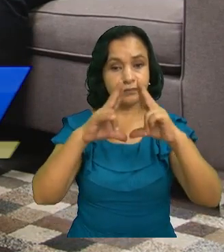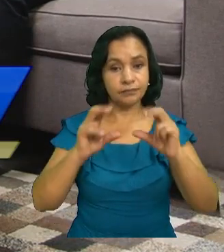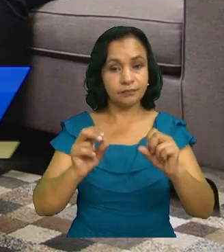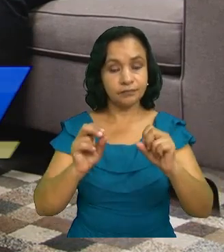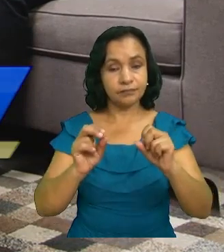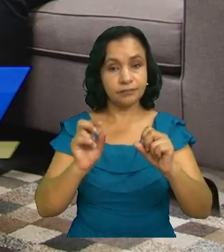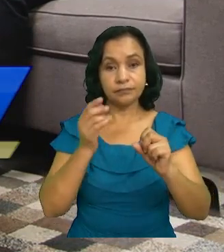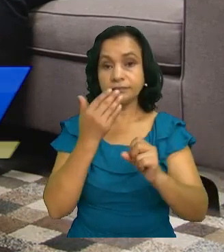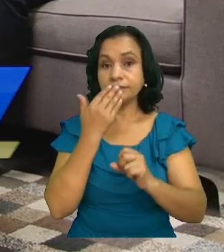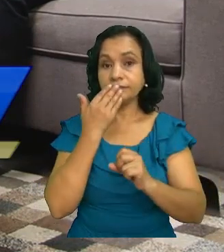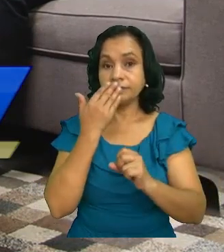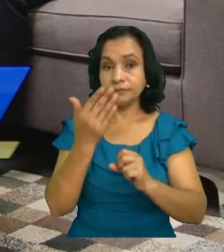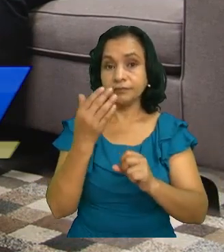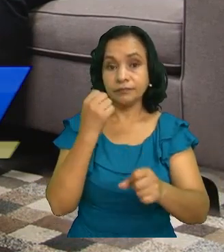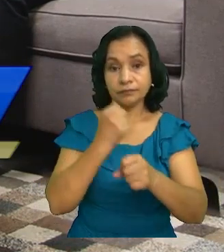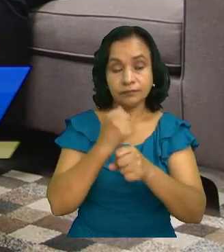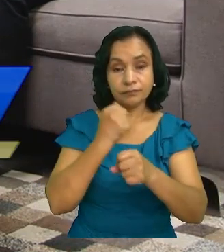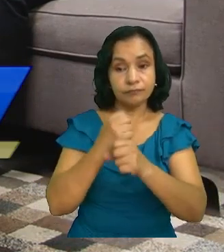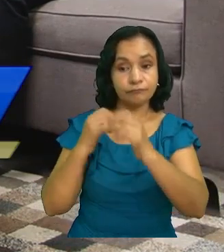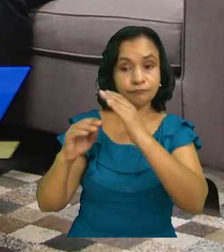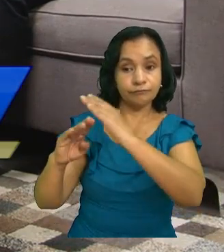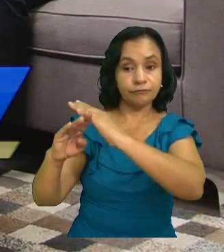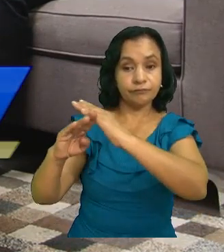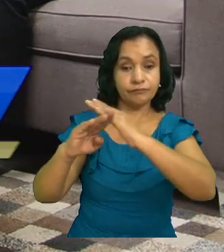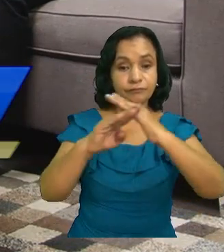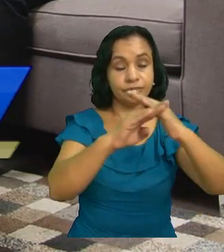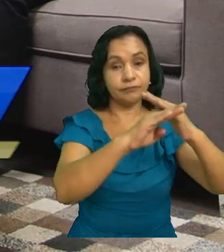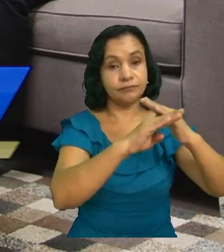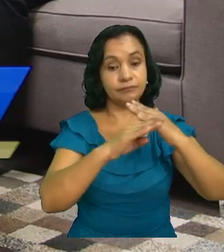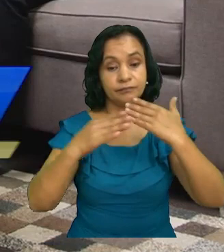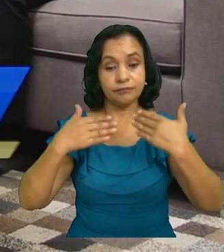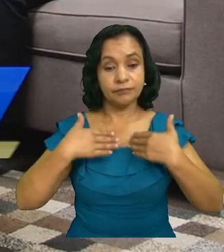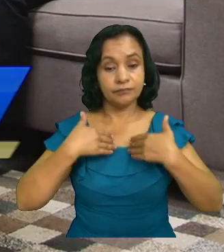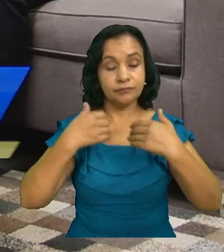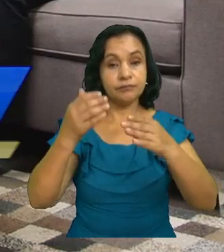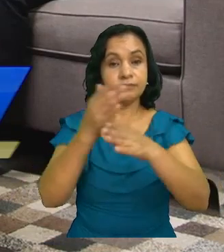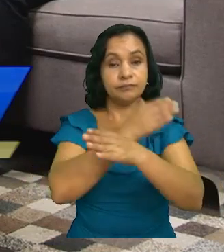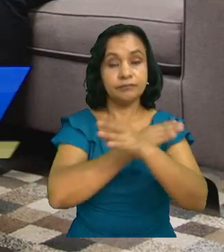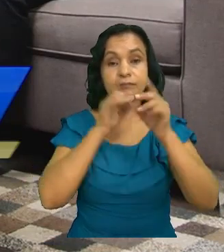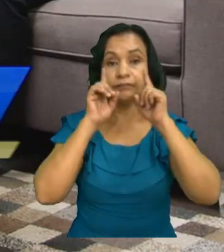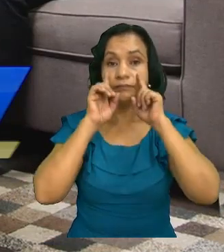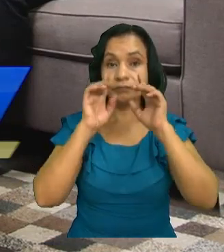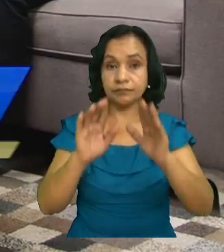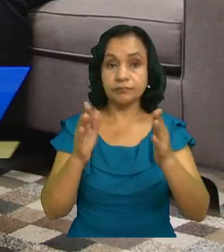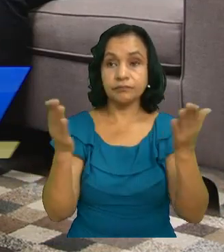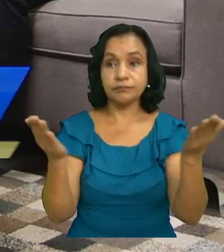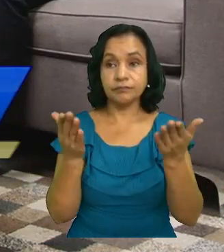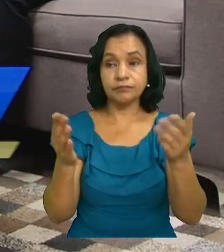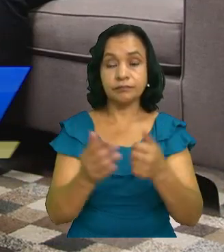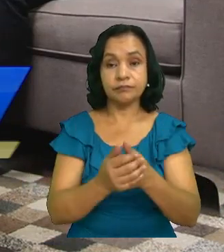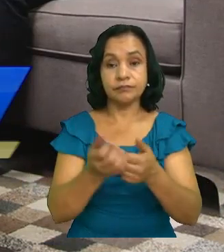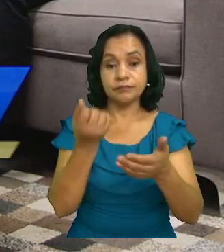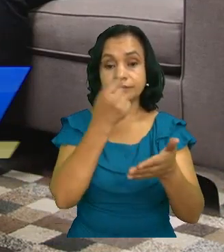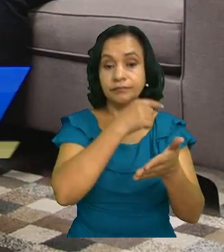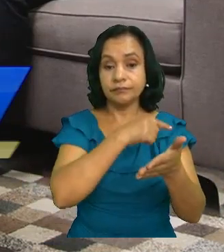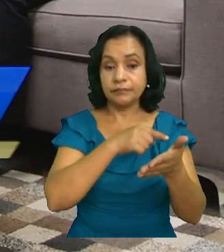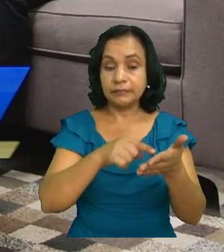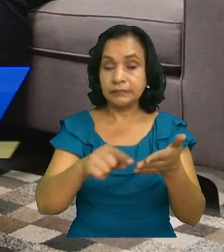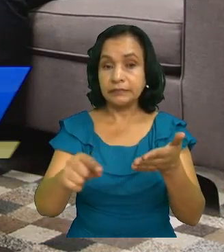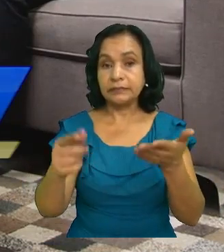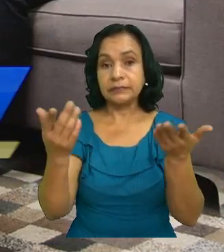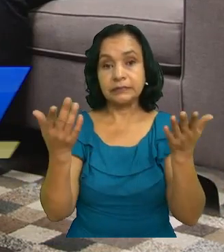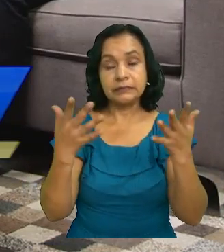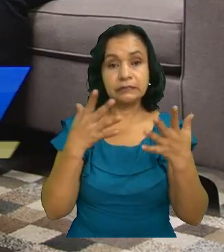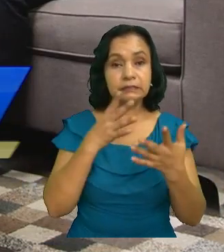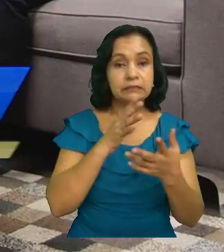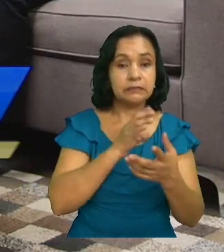un excelente desempeño en ese campo en todos estos meses, pues, en todas estas semanas de sufrimiento y